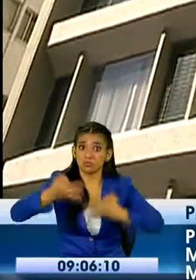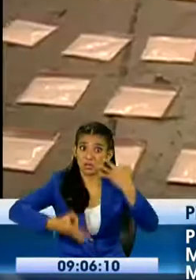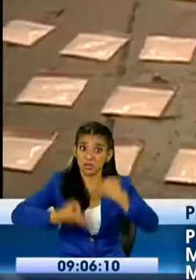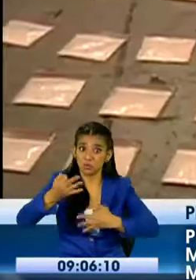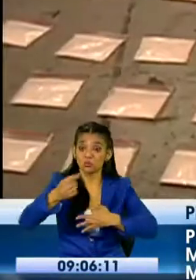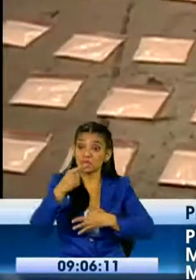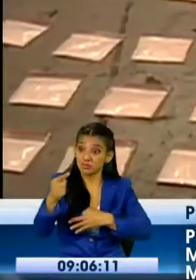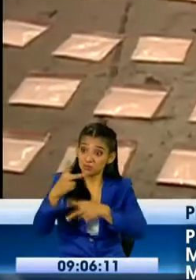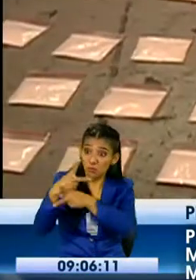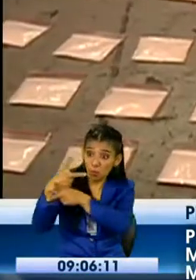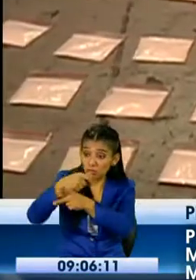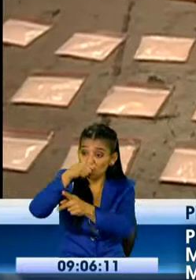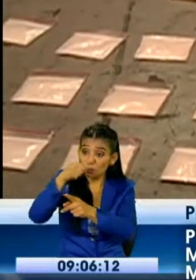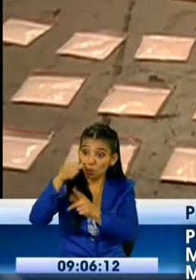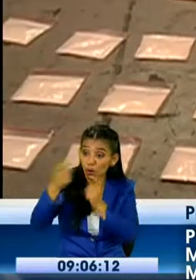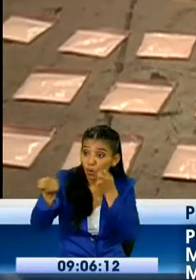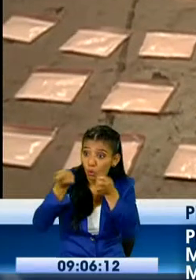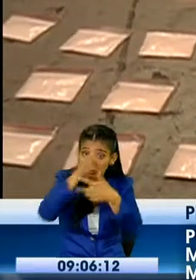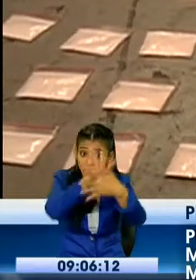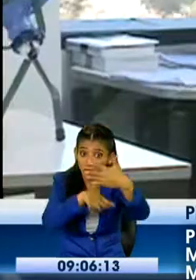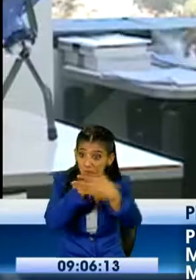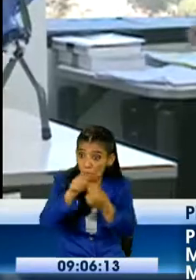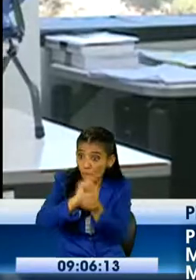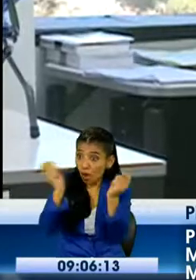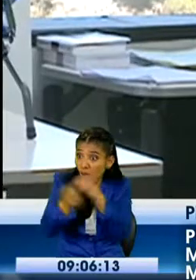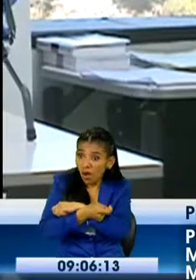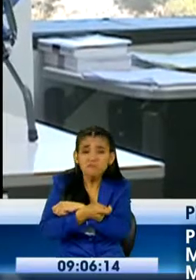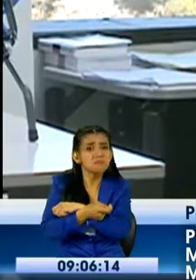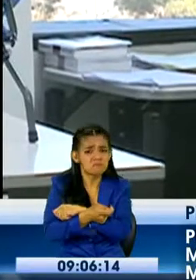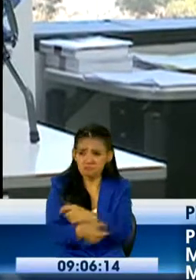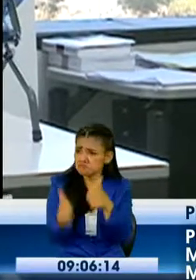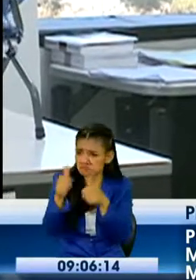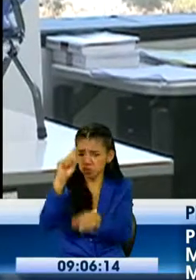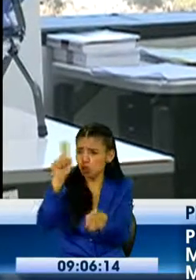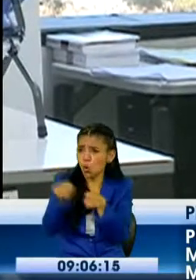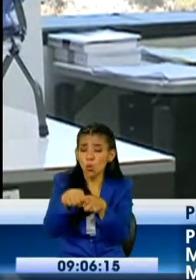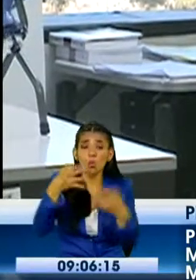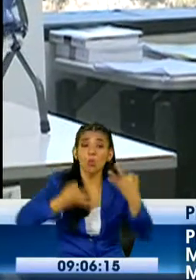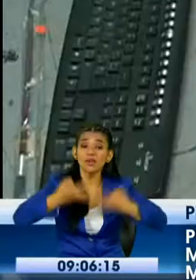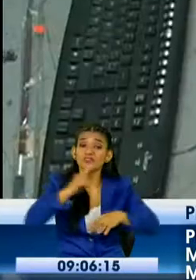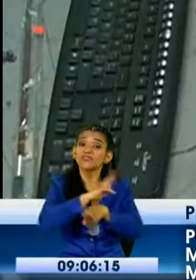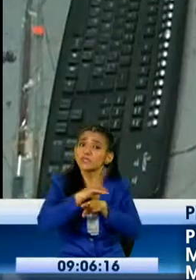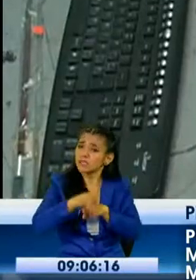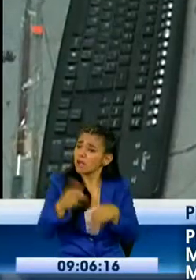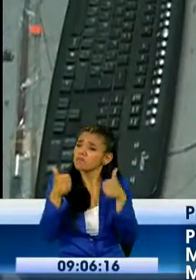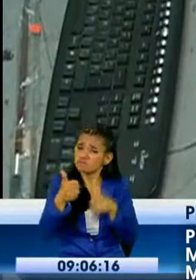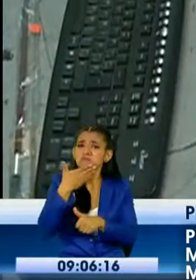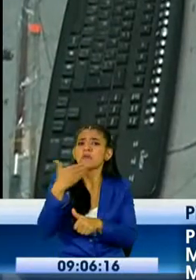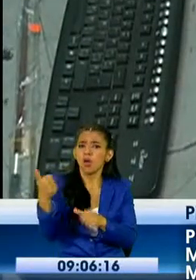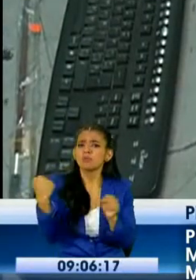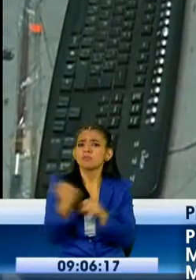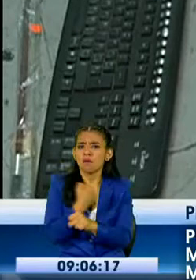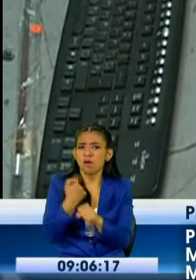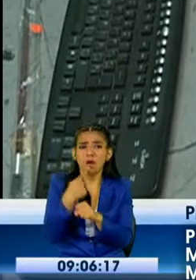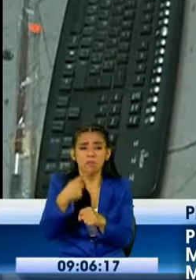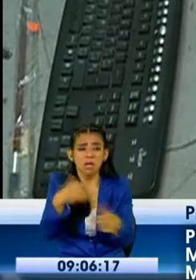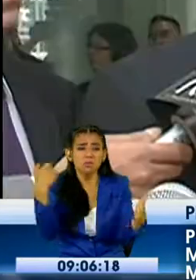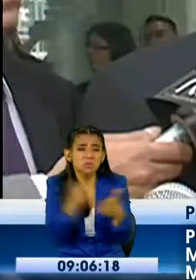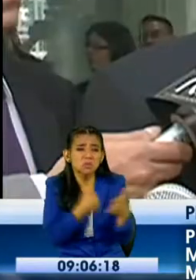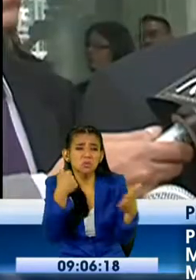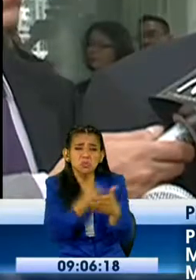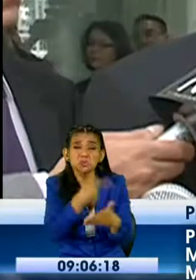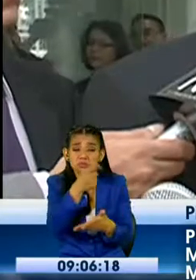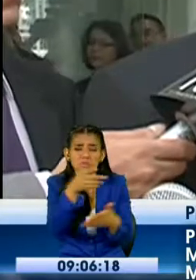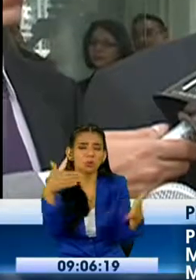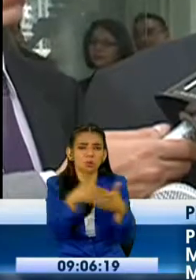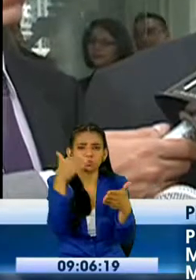CONCEP de modificar la tabla de tráfico de drogas facilitará el trabajo de los jueces y fiscales en este plan de lucha contra las drogas. De